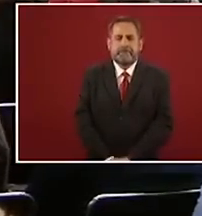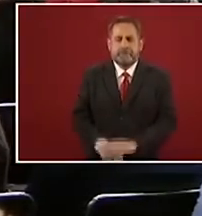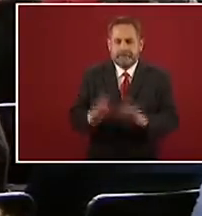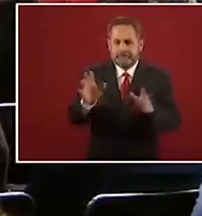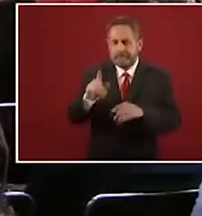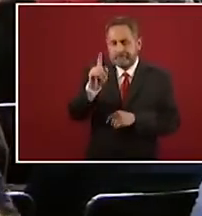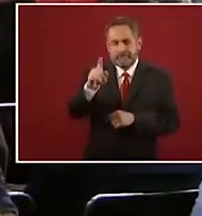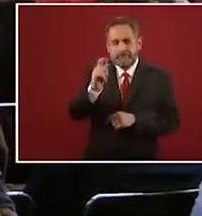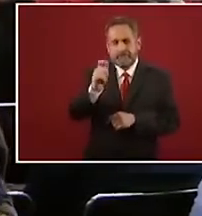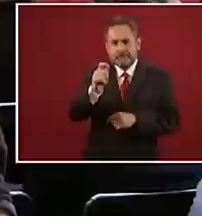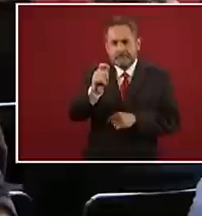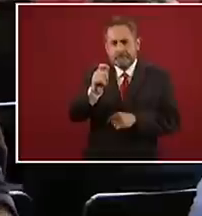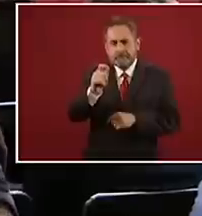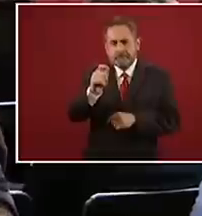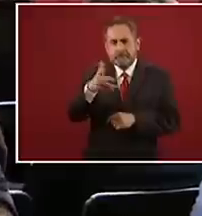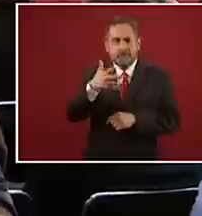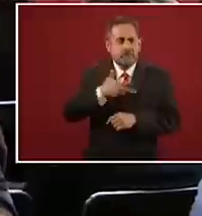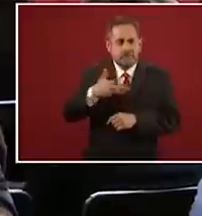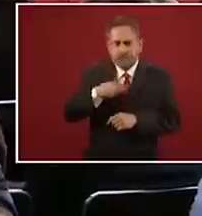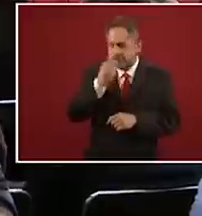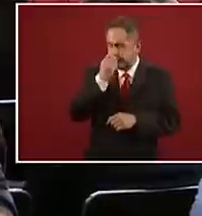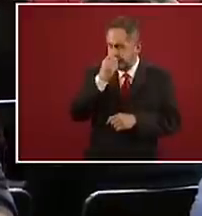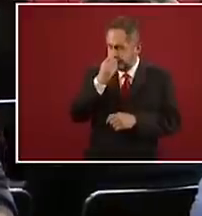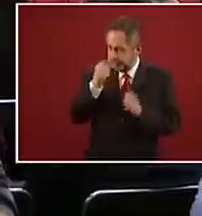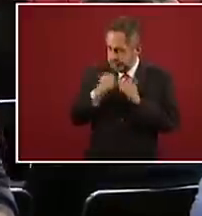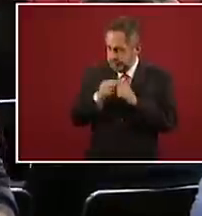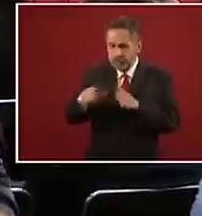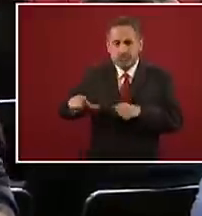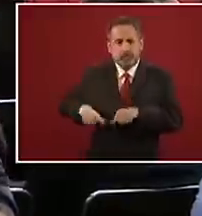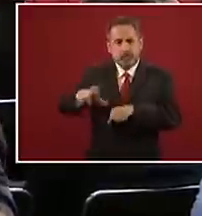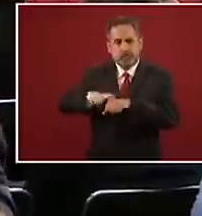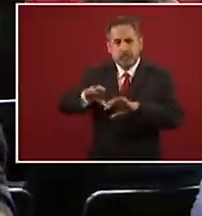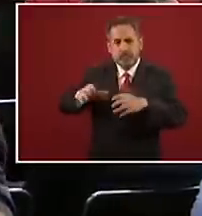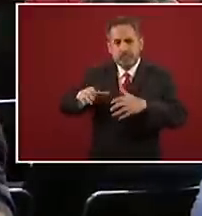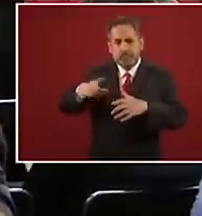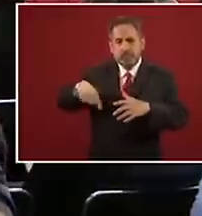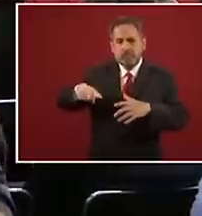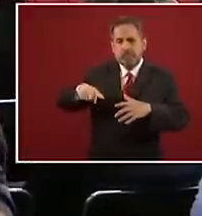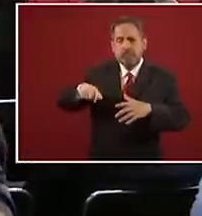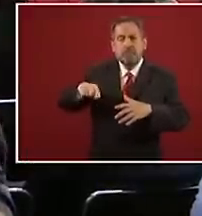Lo de tengo una comida con los gobernadores,